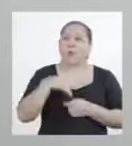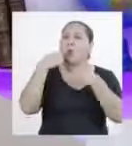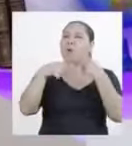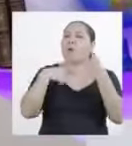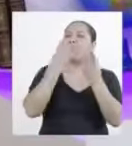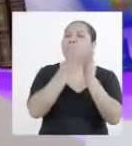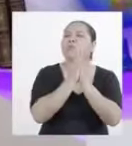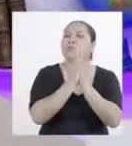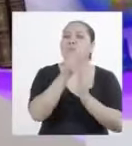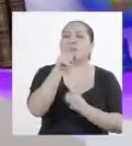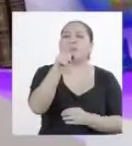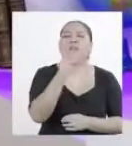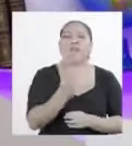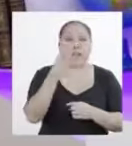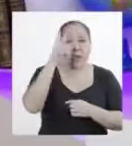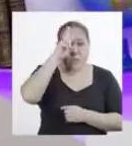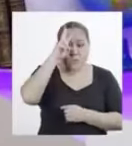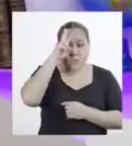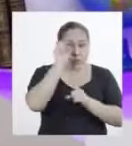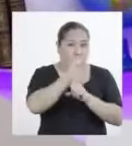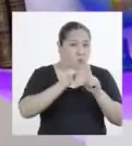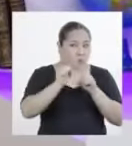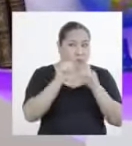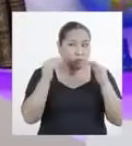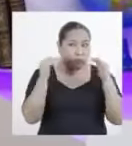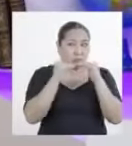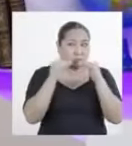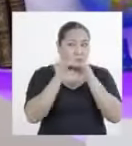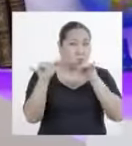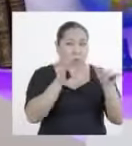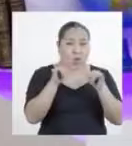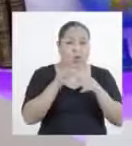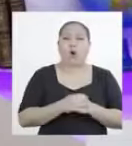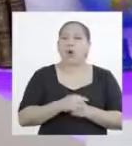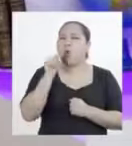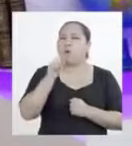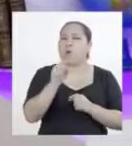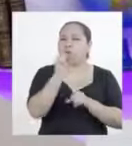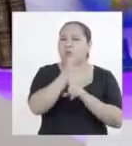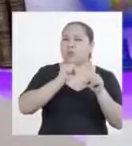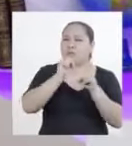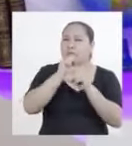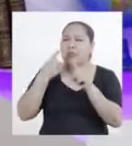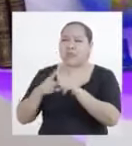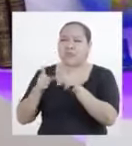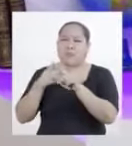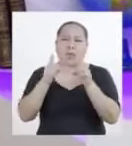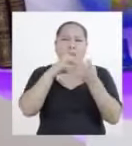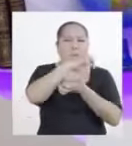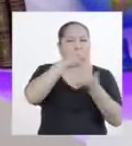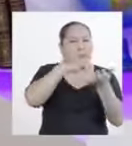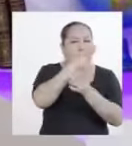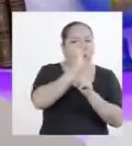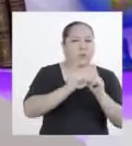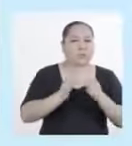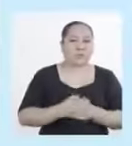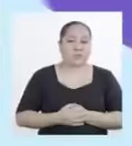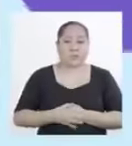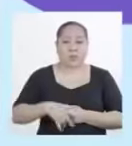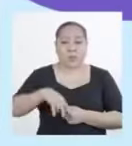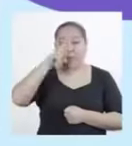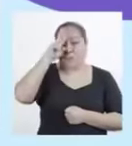Cuéntanos por favor, para ti, ¿el Perú es una sociedad homogénea o somos una sociedad plural? Diversa, con mezcla de